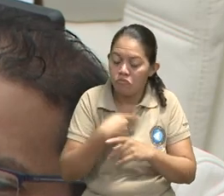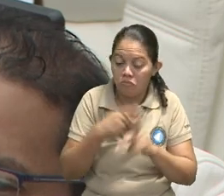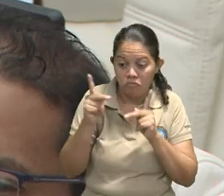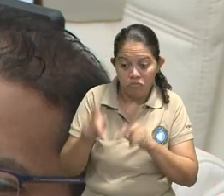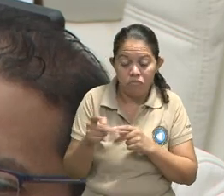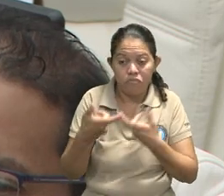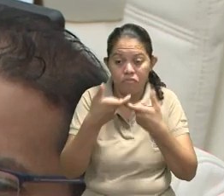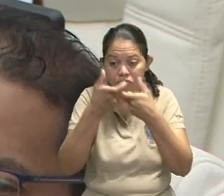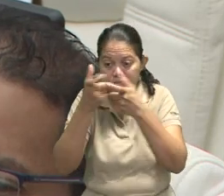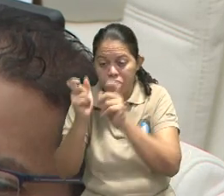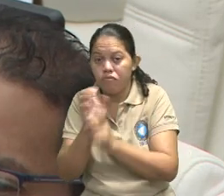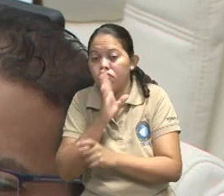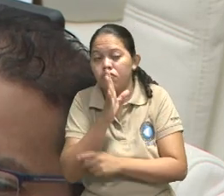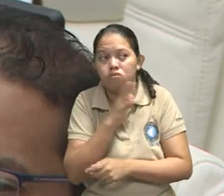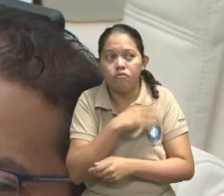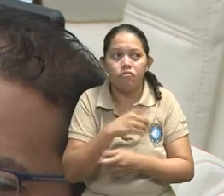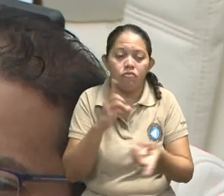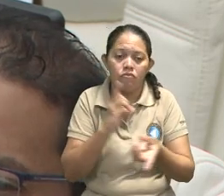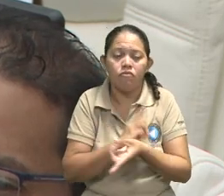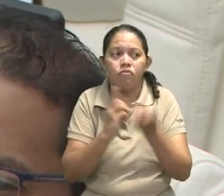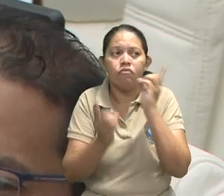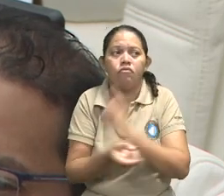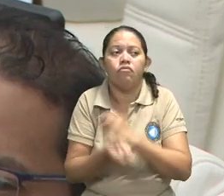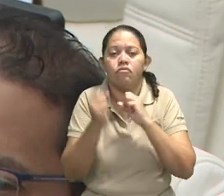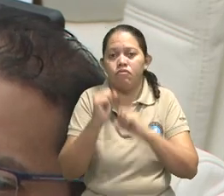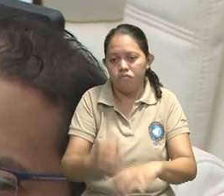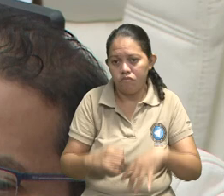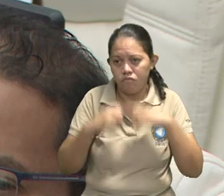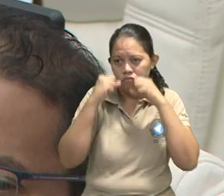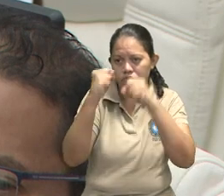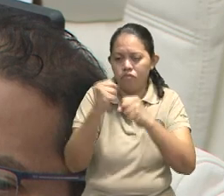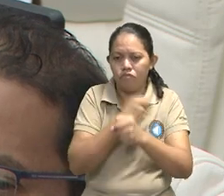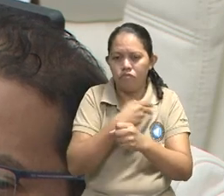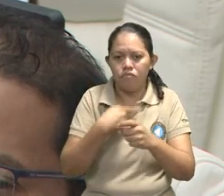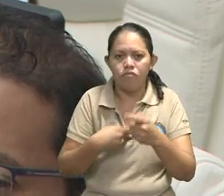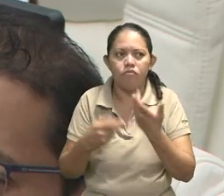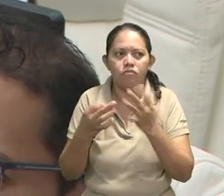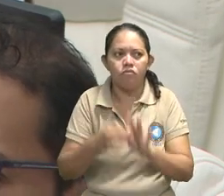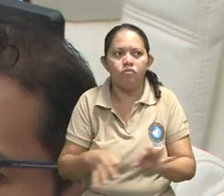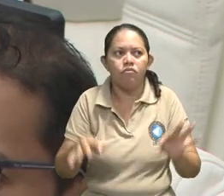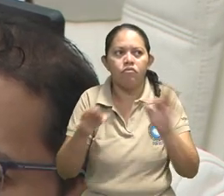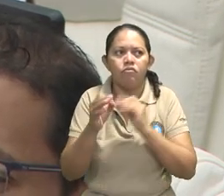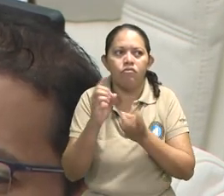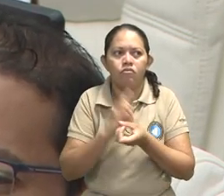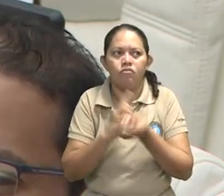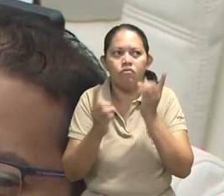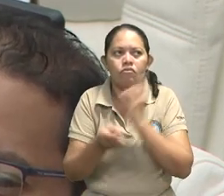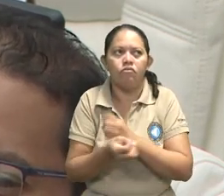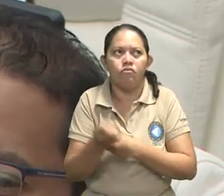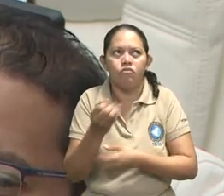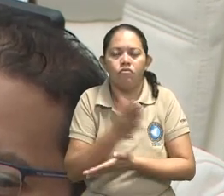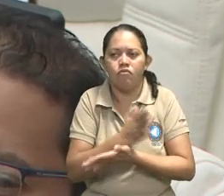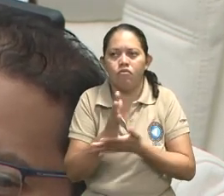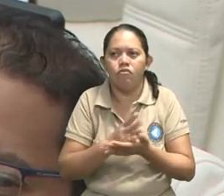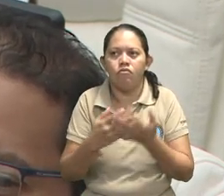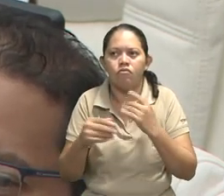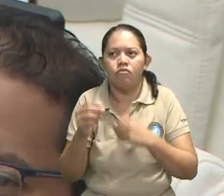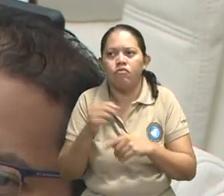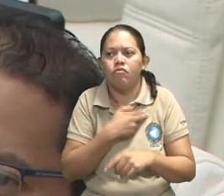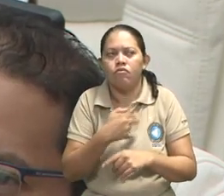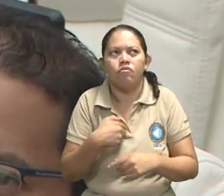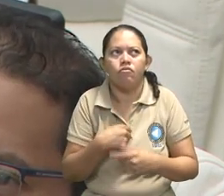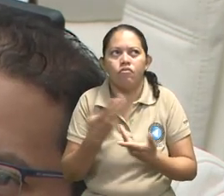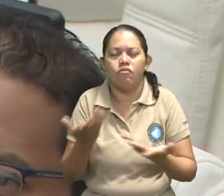de la comisión que la reforma viene a fortalecer a la institución en lo referido a su estructura organizacional.